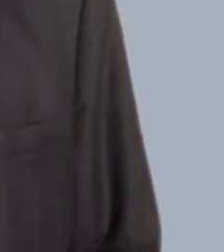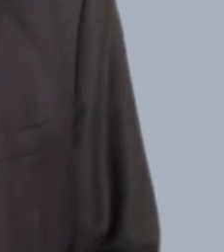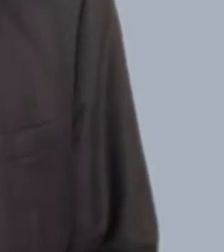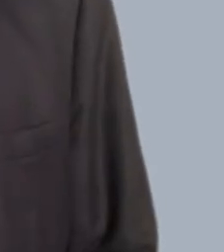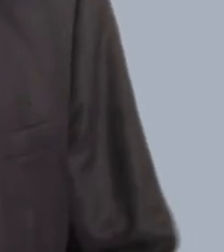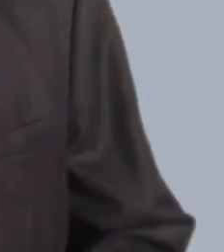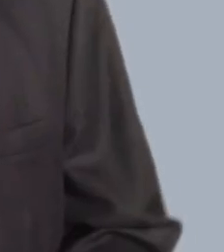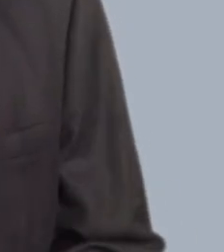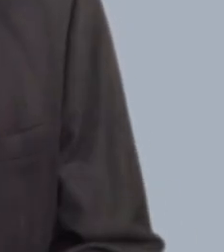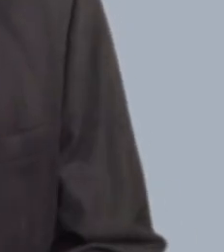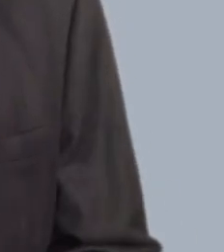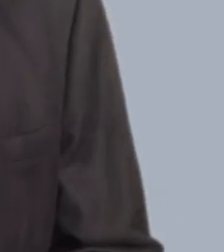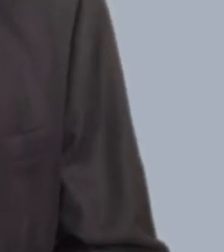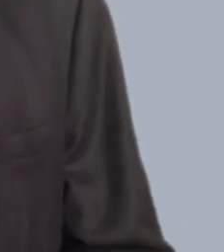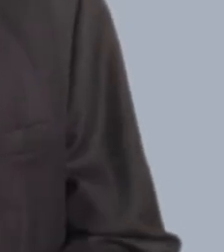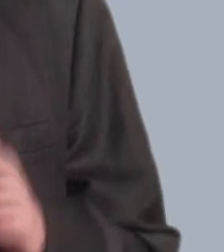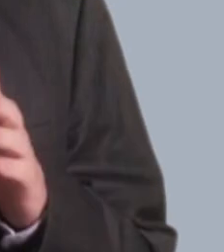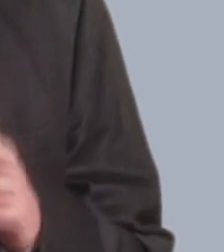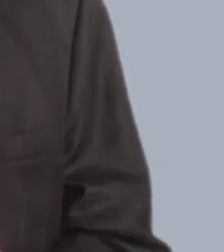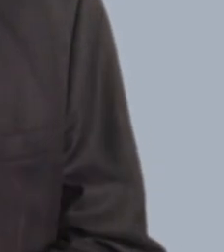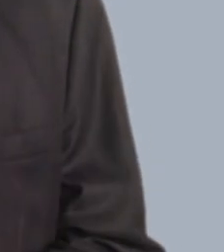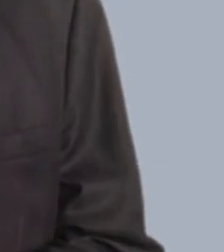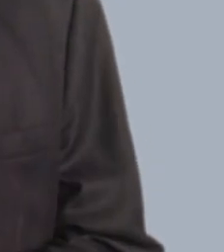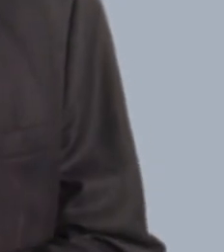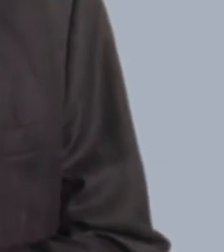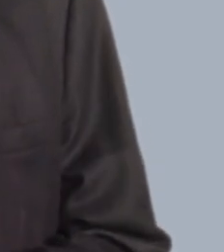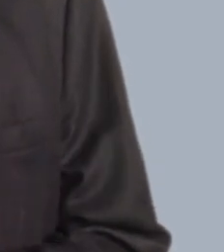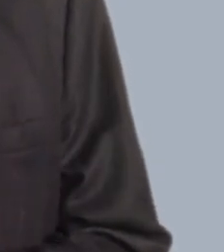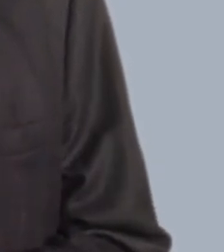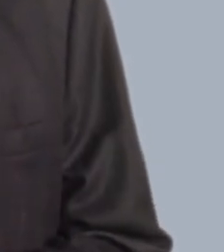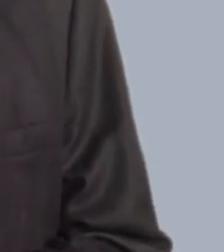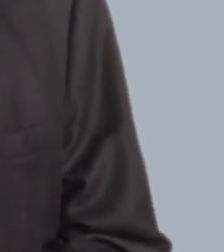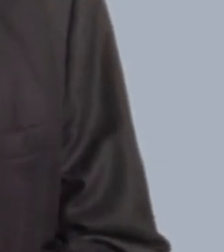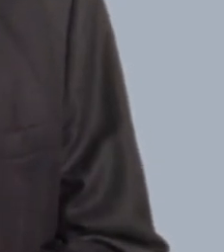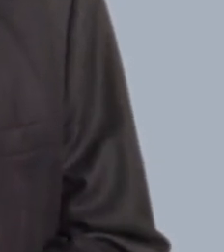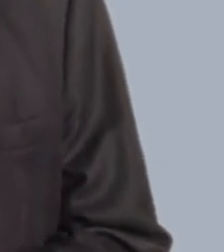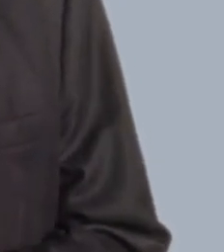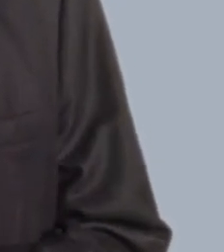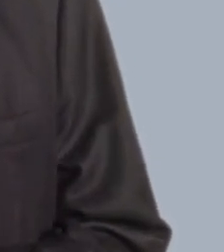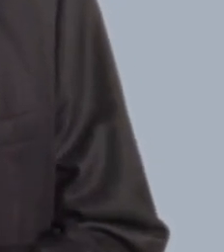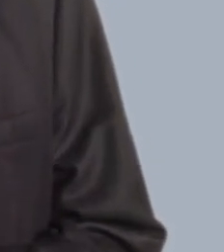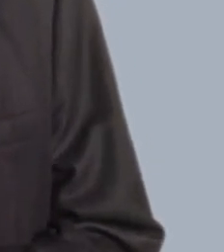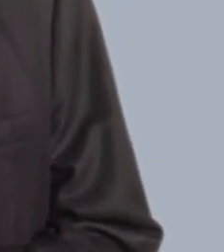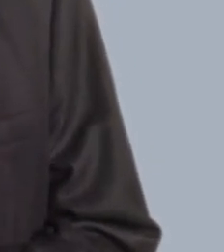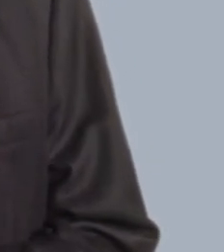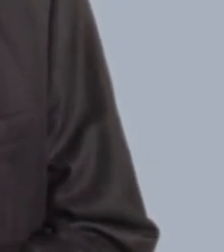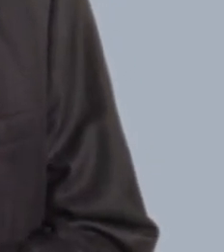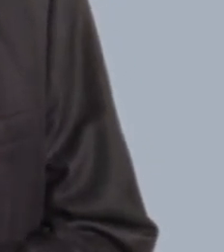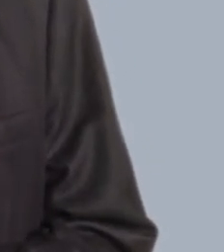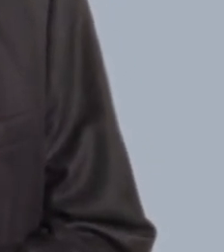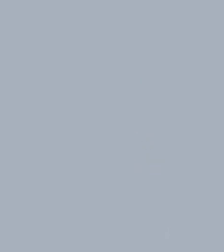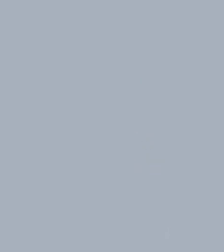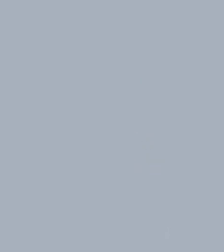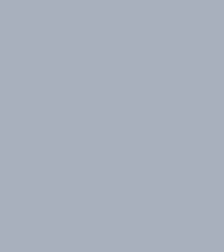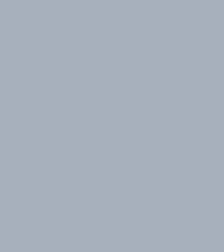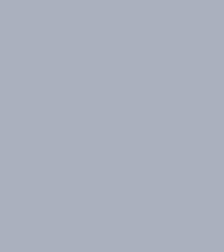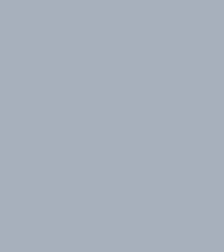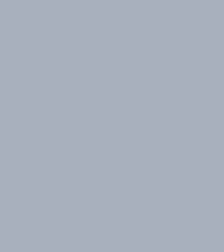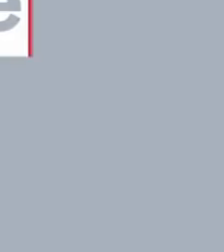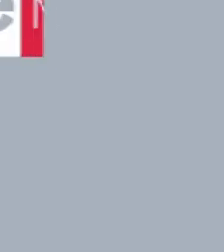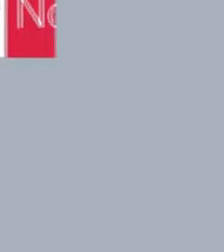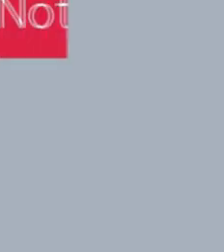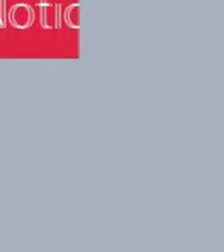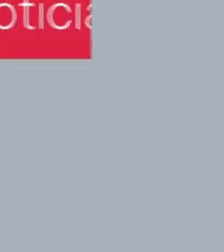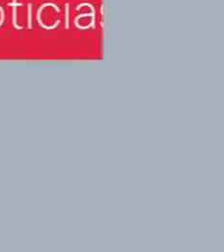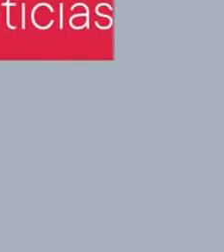Para mí, el periodismo es traspasar fronteras para entender al mundo. Somos